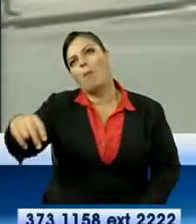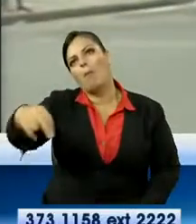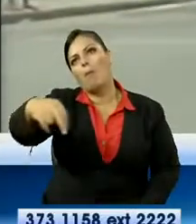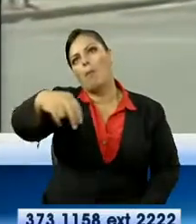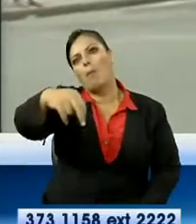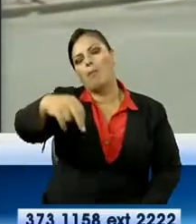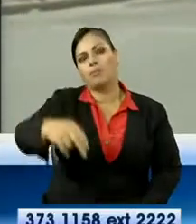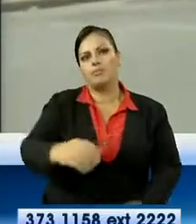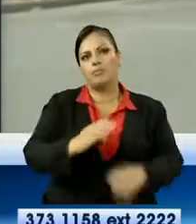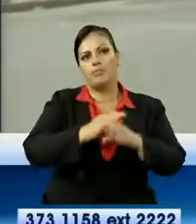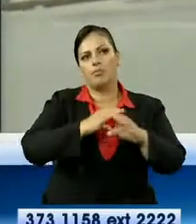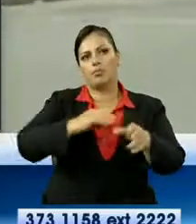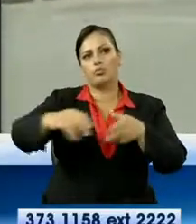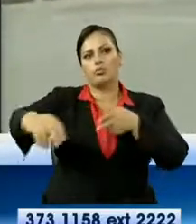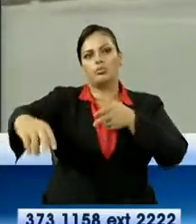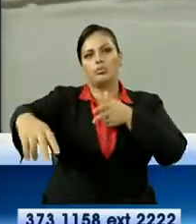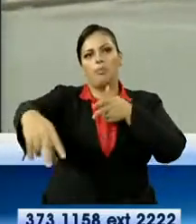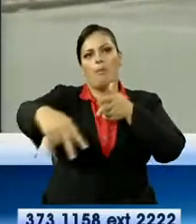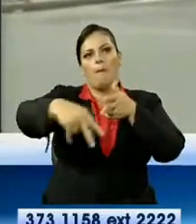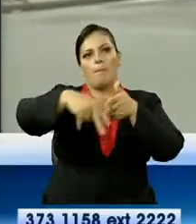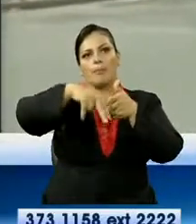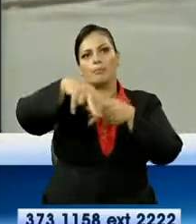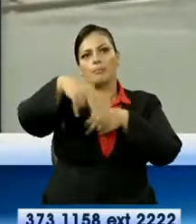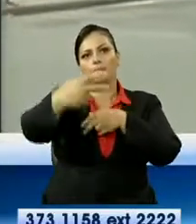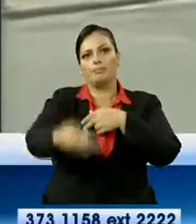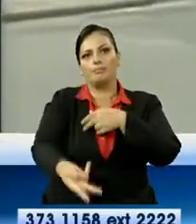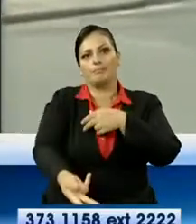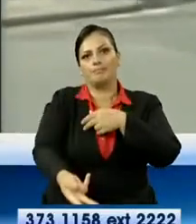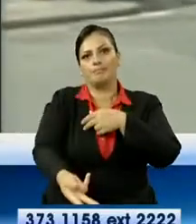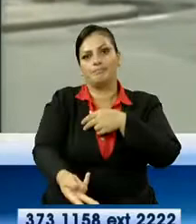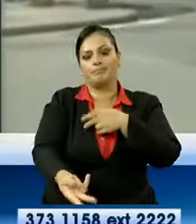¿qué ocurre? Como podemos ver aquí, muchos de los buses